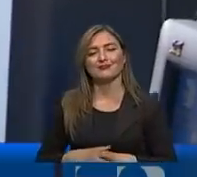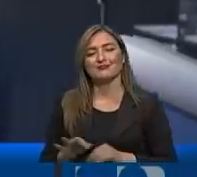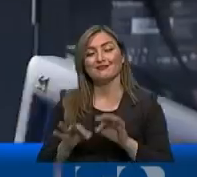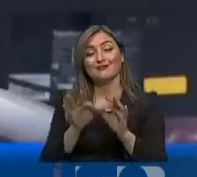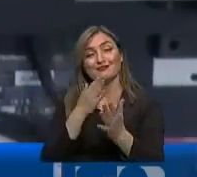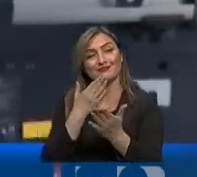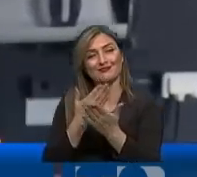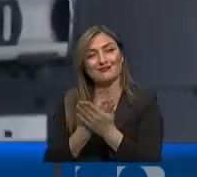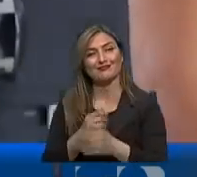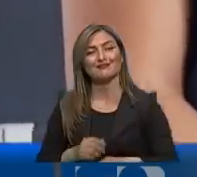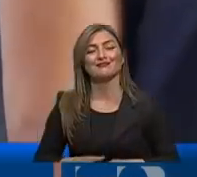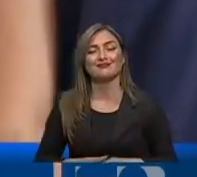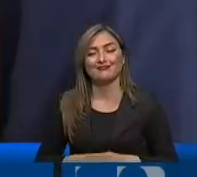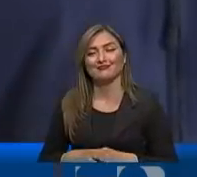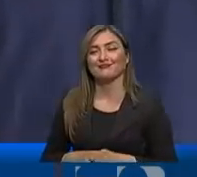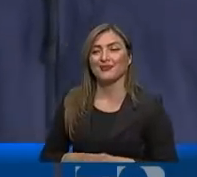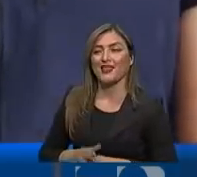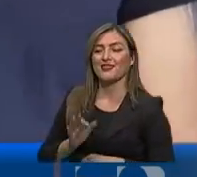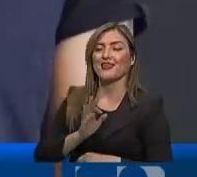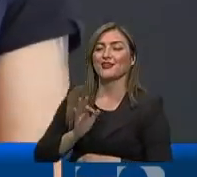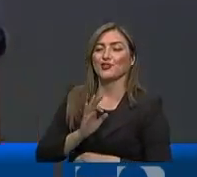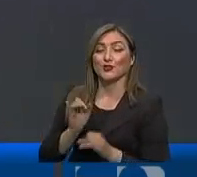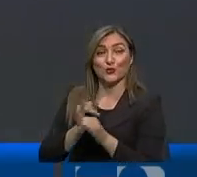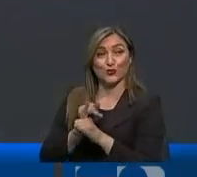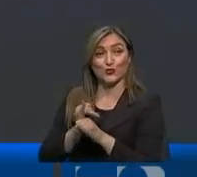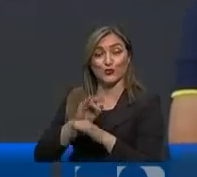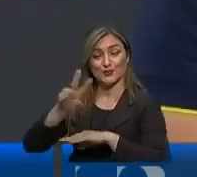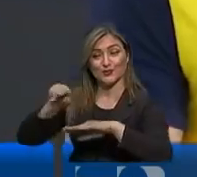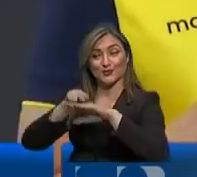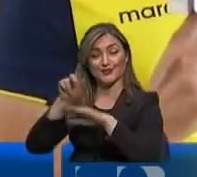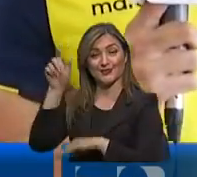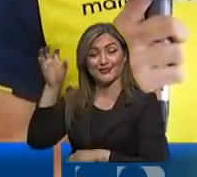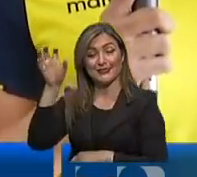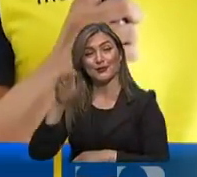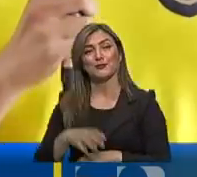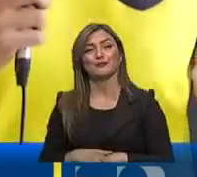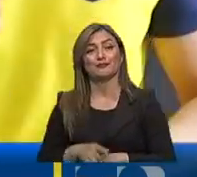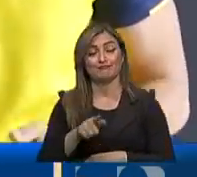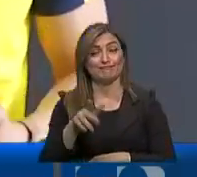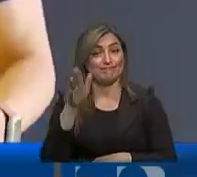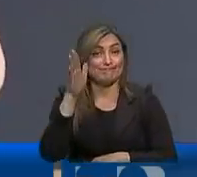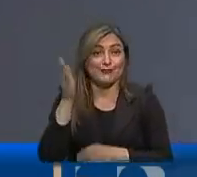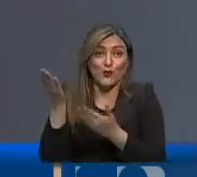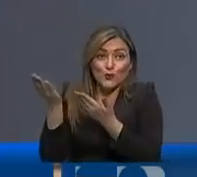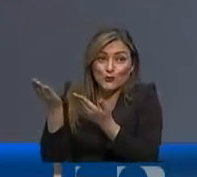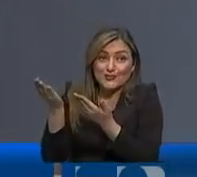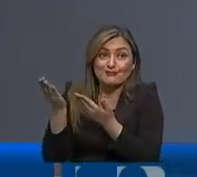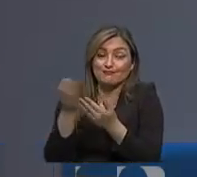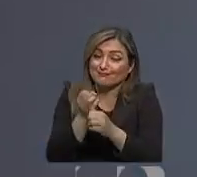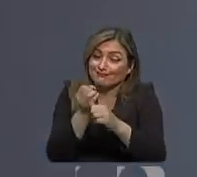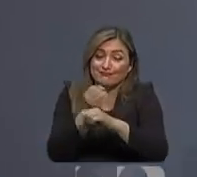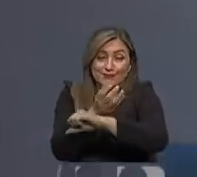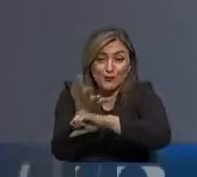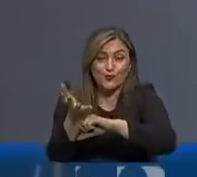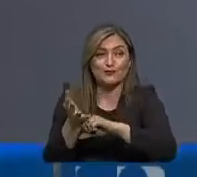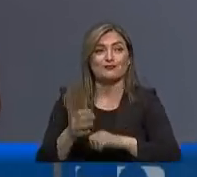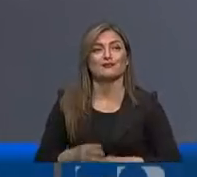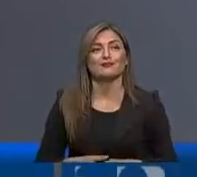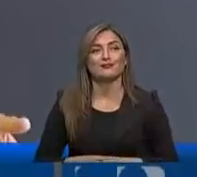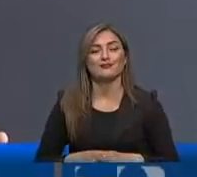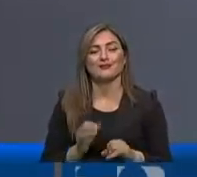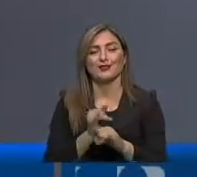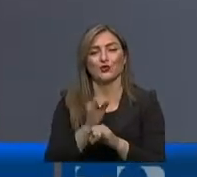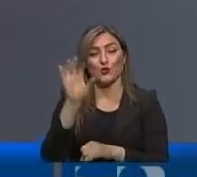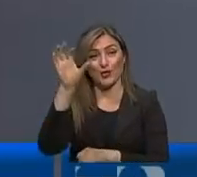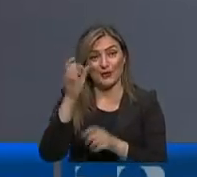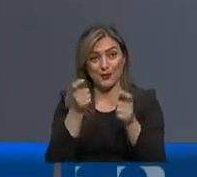le agradecemos a Vladimir Arriaga, técnico del INAMI. Helen, ustedes ya escucharon, estas son las recomendaciones que hacen desde